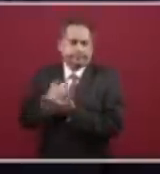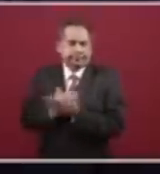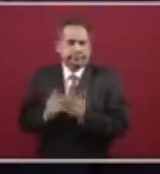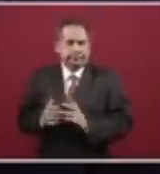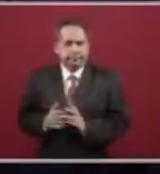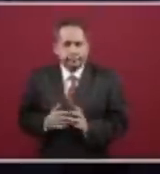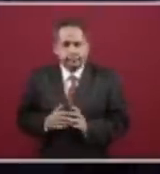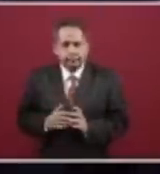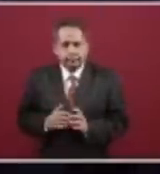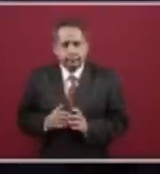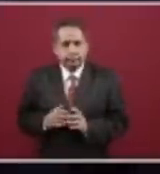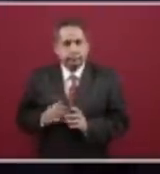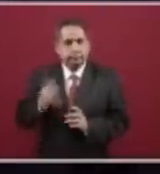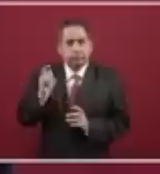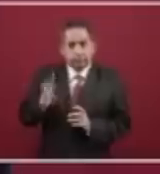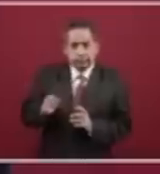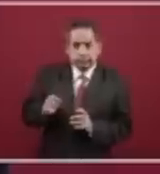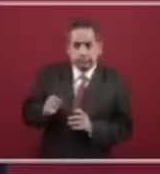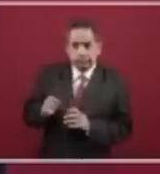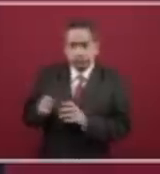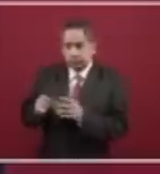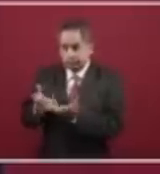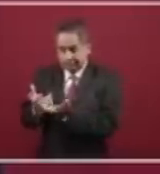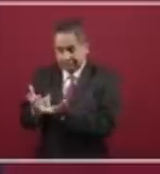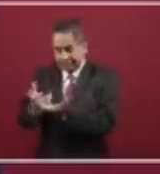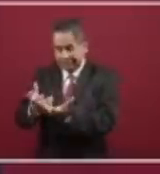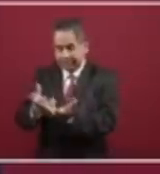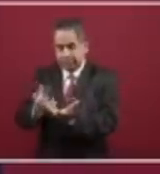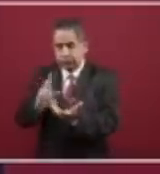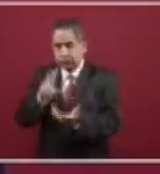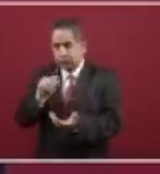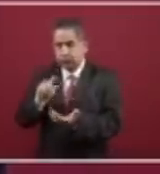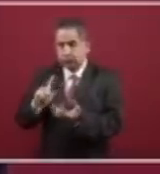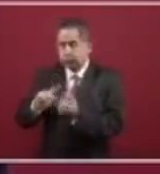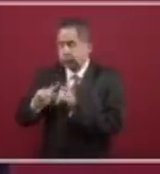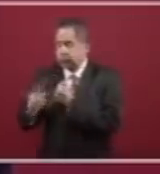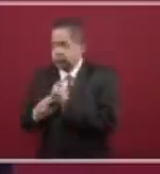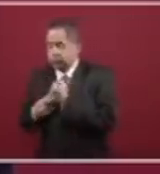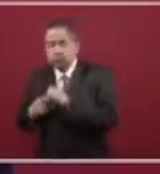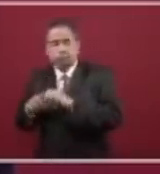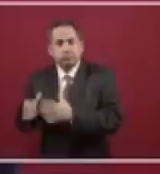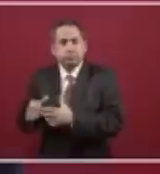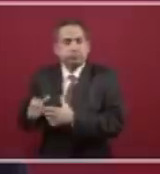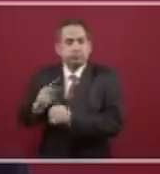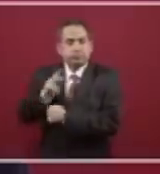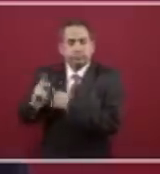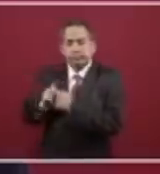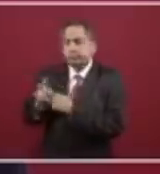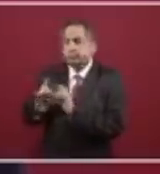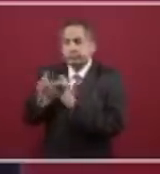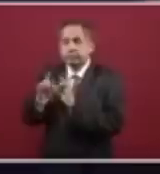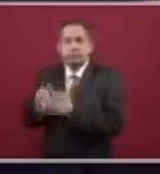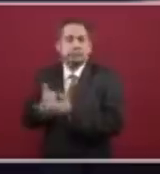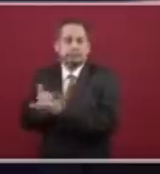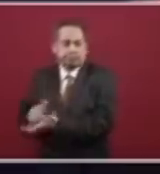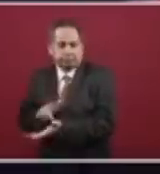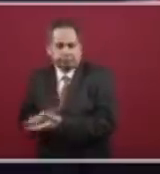atañen directamente a la situación de nuestro país sin embargo por